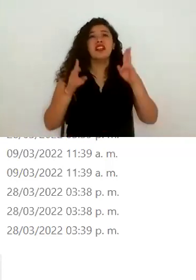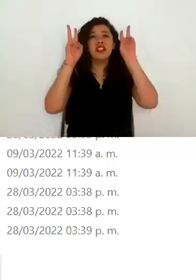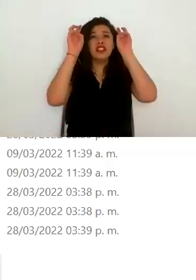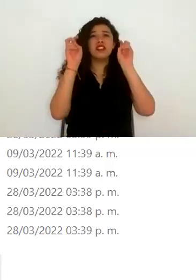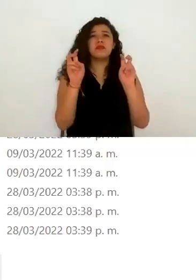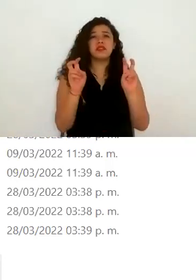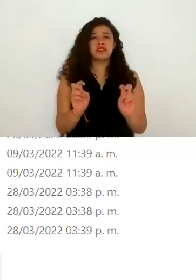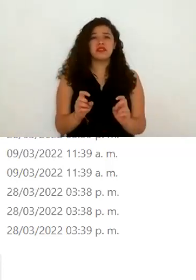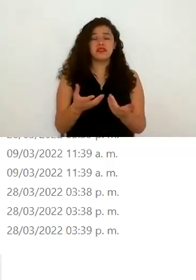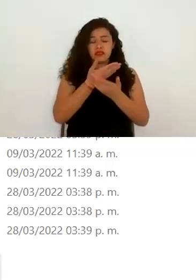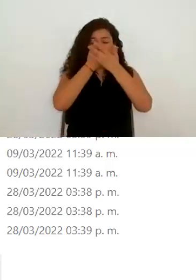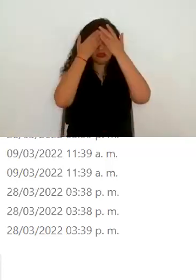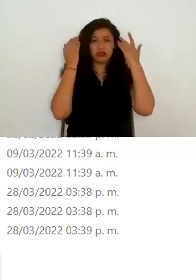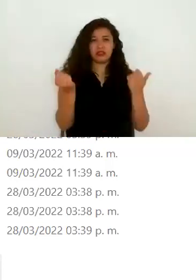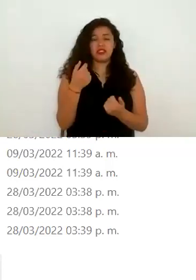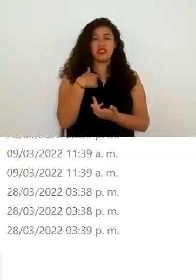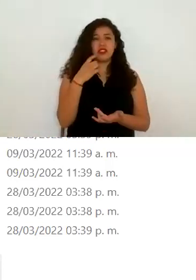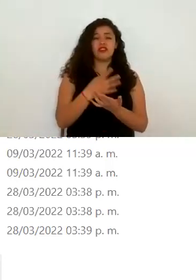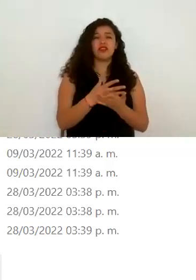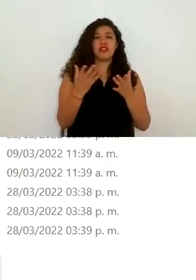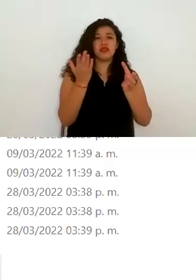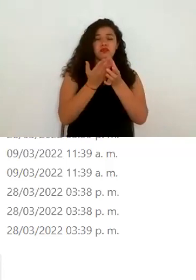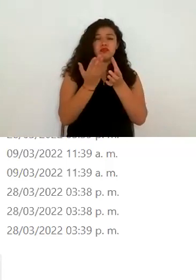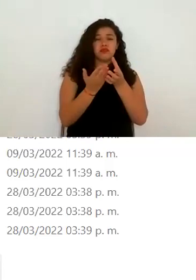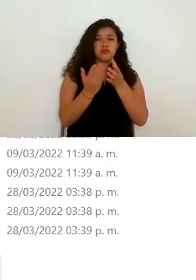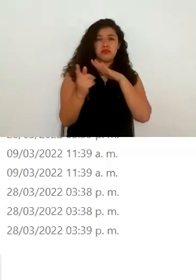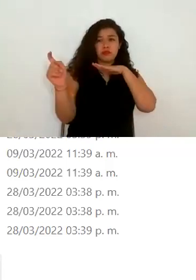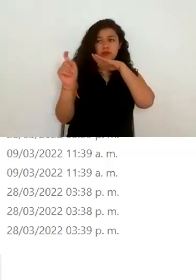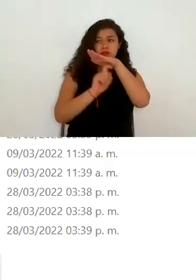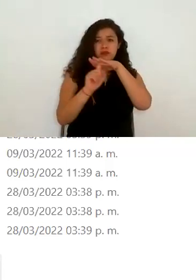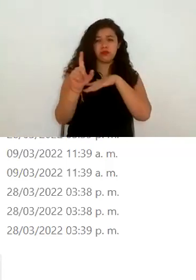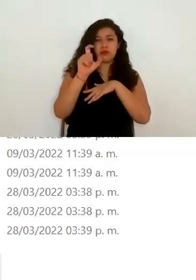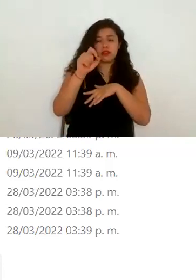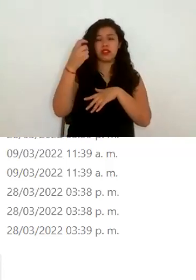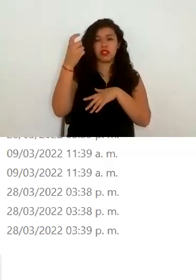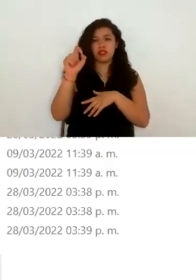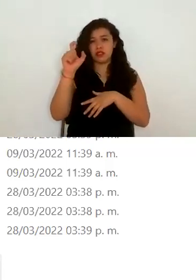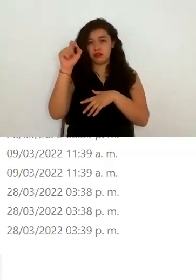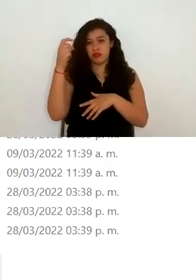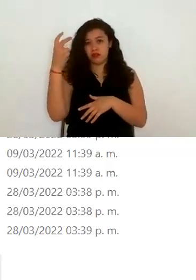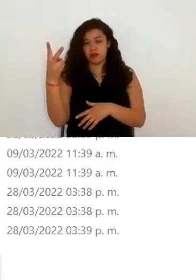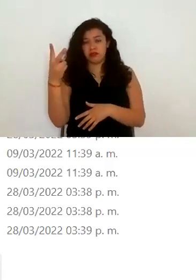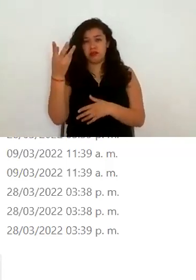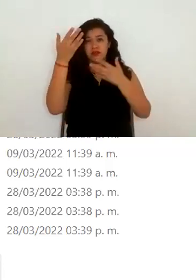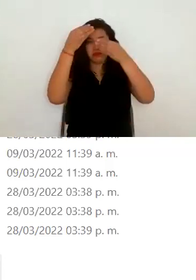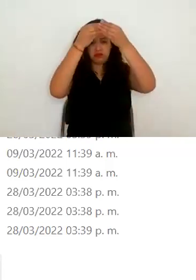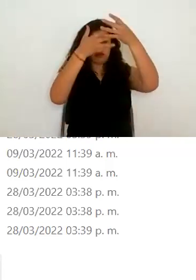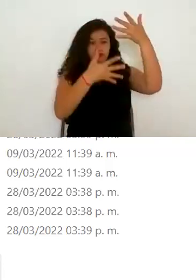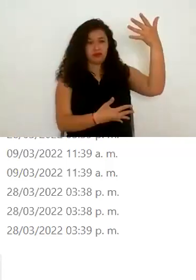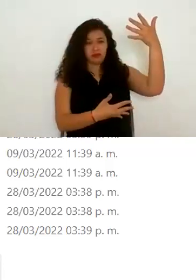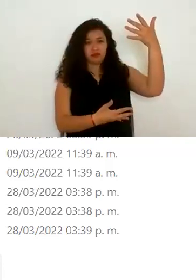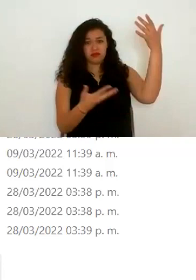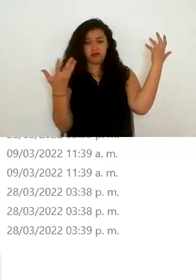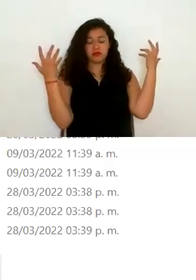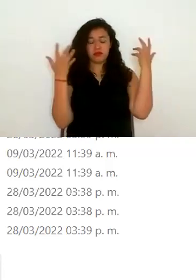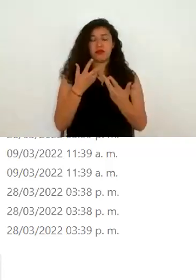Porque solamente tengo una carpeta con los escaneos 2022 y ¿qué vamos a hacer ahora, no? Hay que